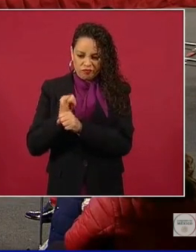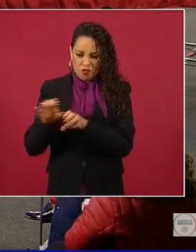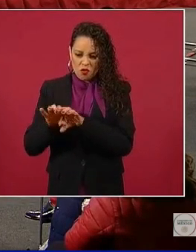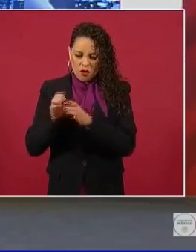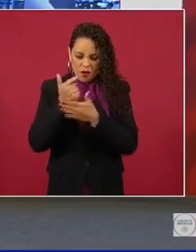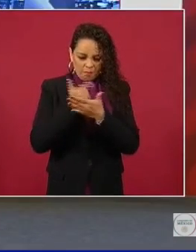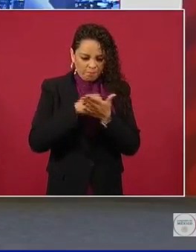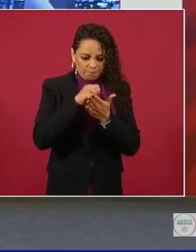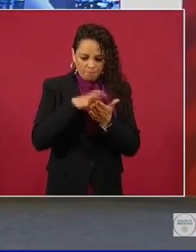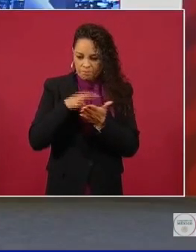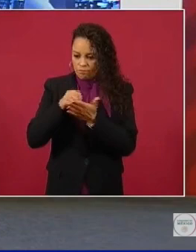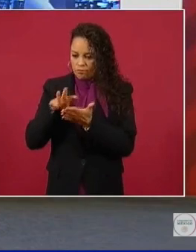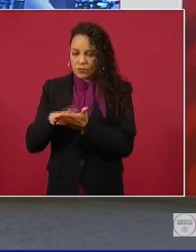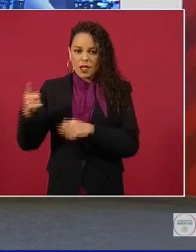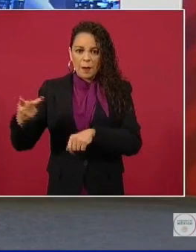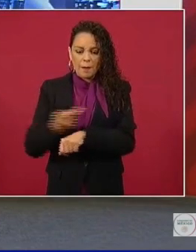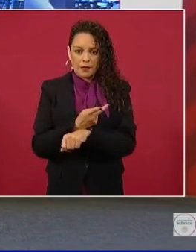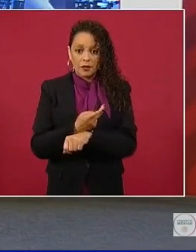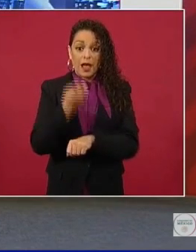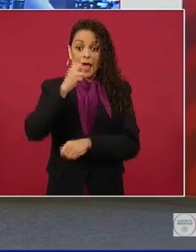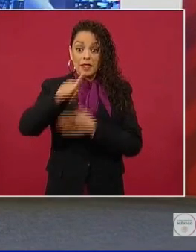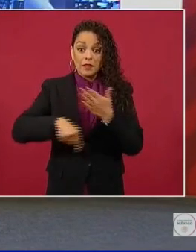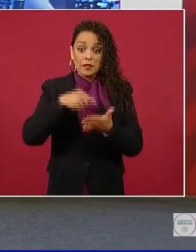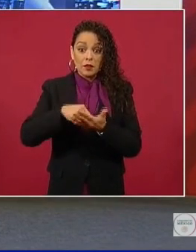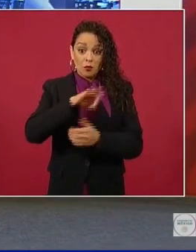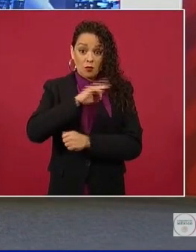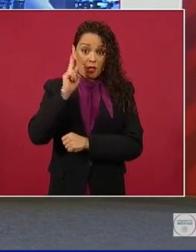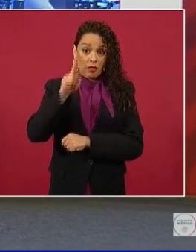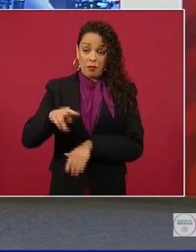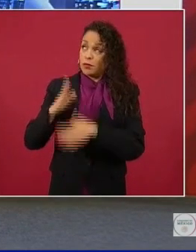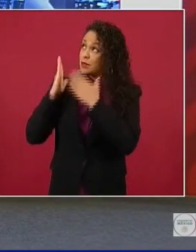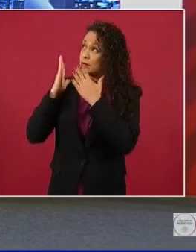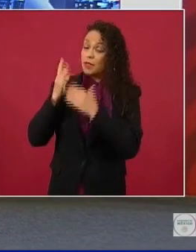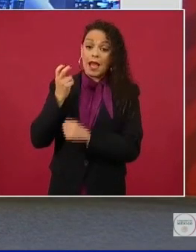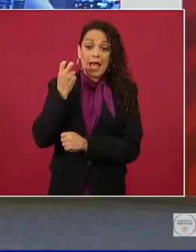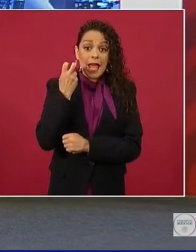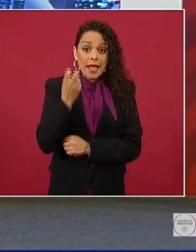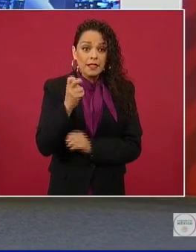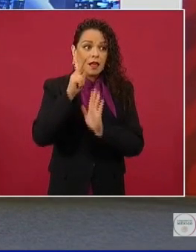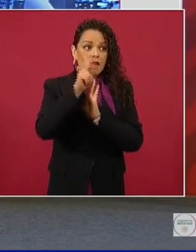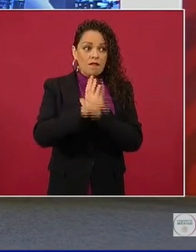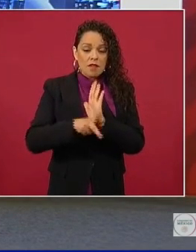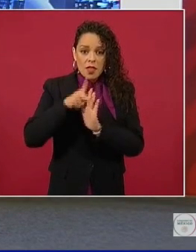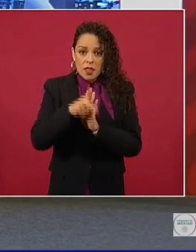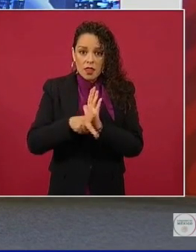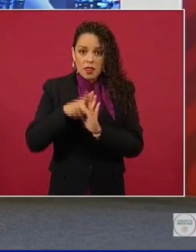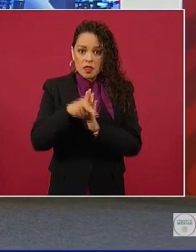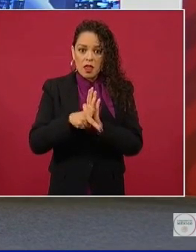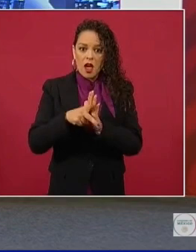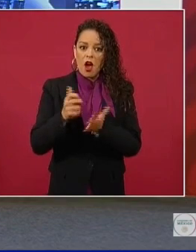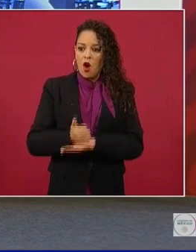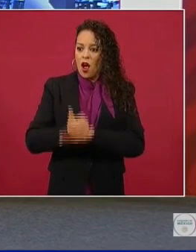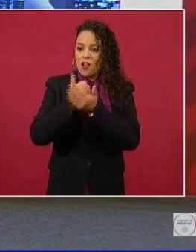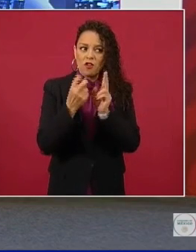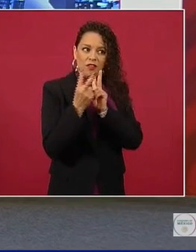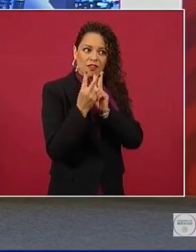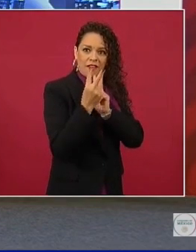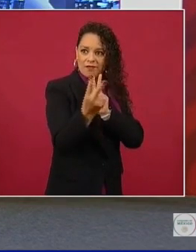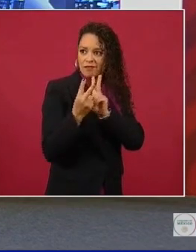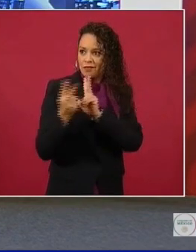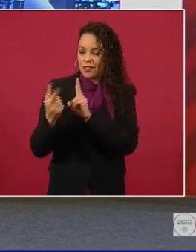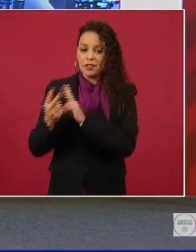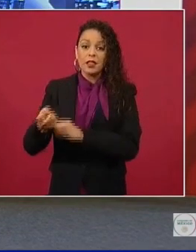de seguimiento este es el lugar ahí se pudo identificar en vídeos vecinales por eso reitera el